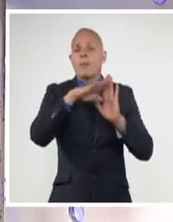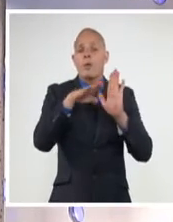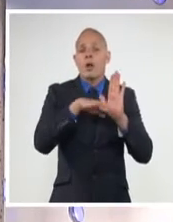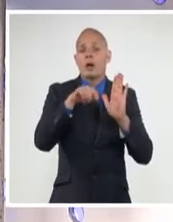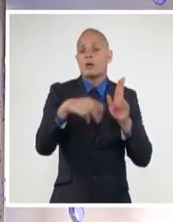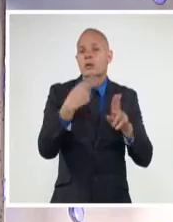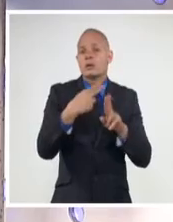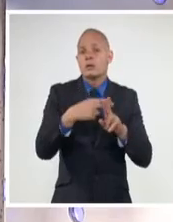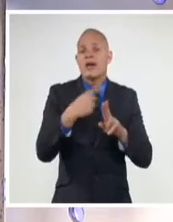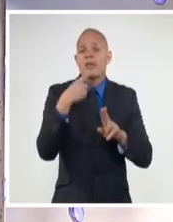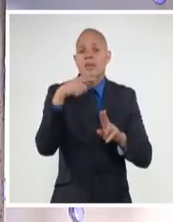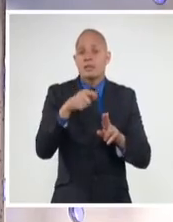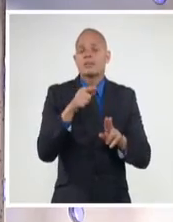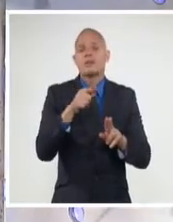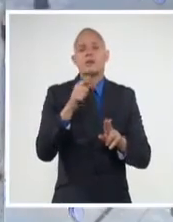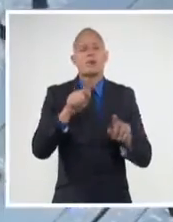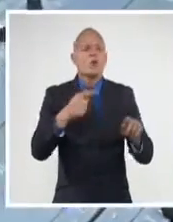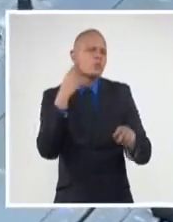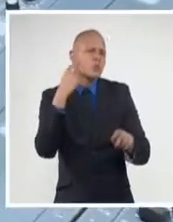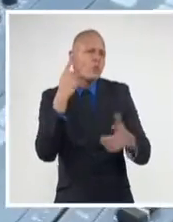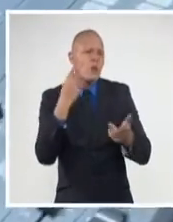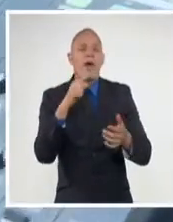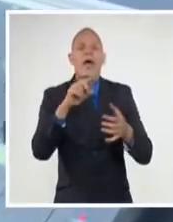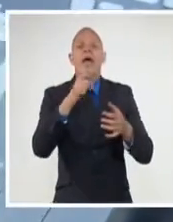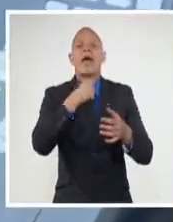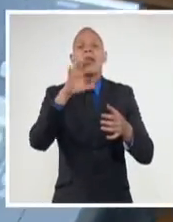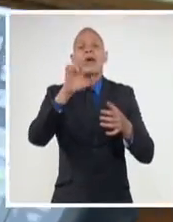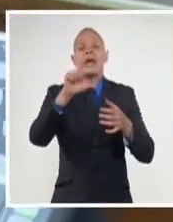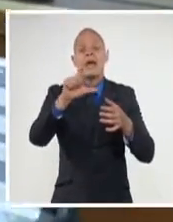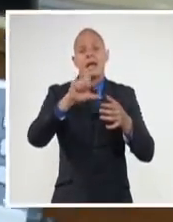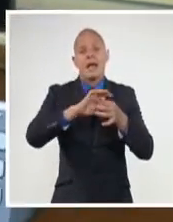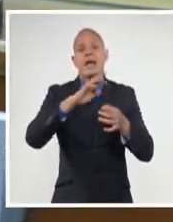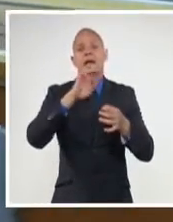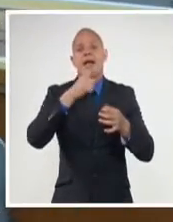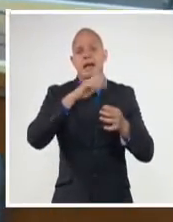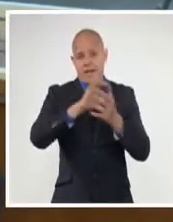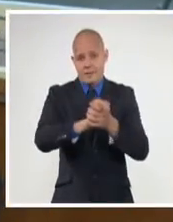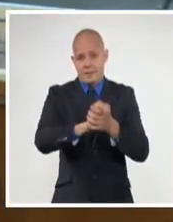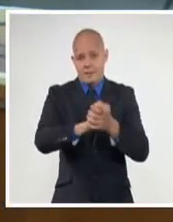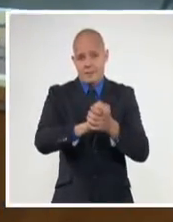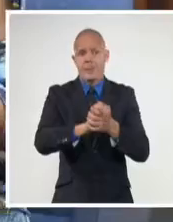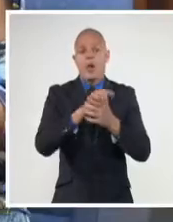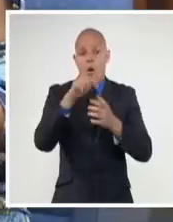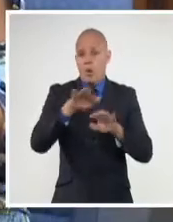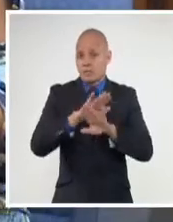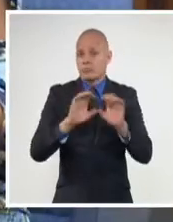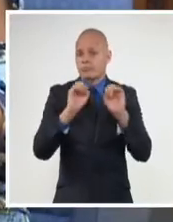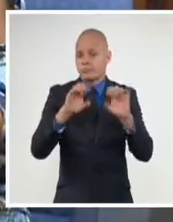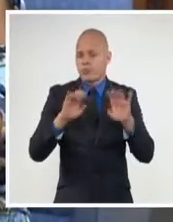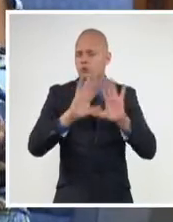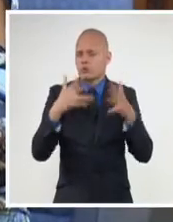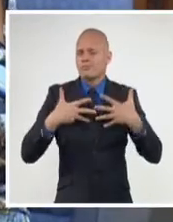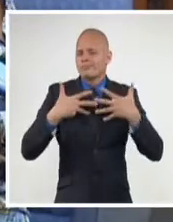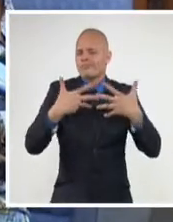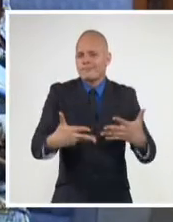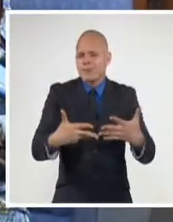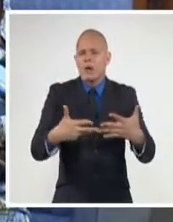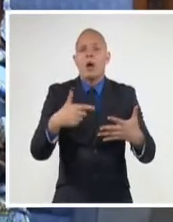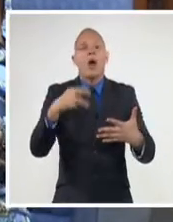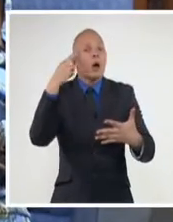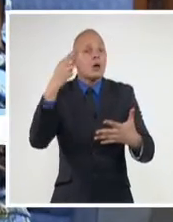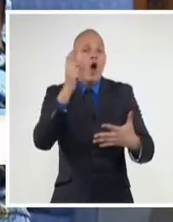Son, Adalberto Álvarez. Bajo la conducción de la cantante Jaila María Monpié, el programa sabatino